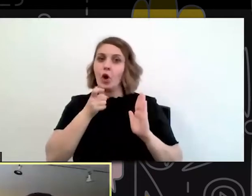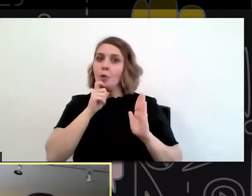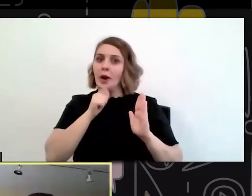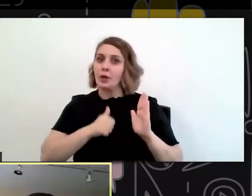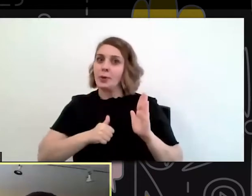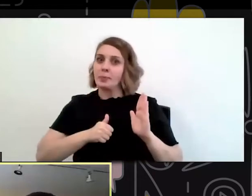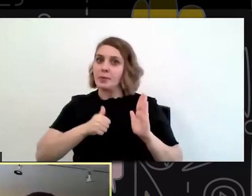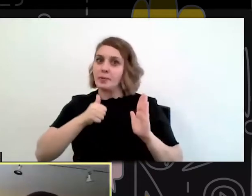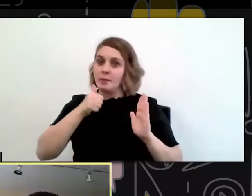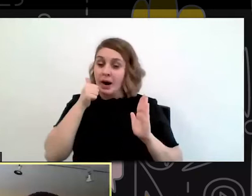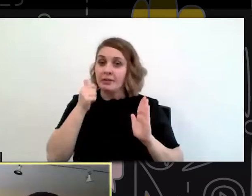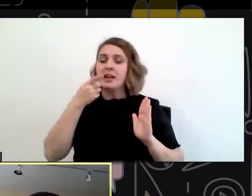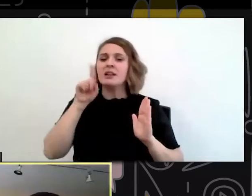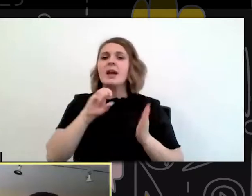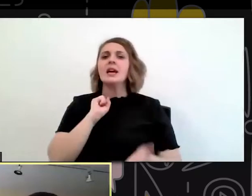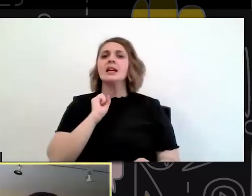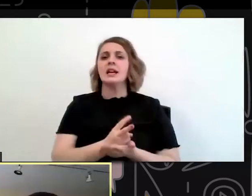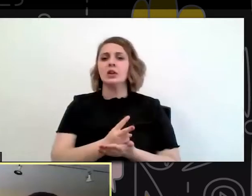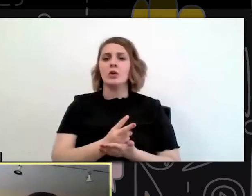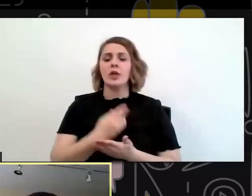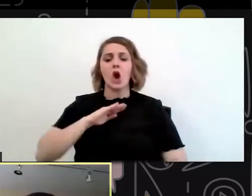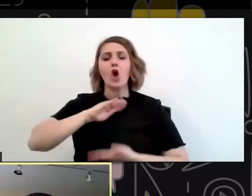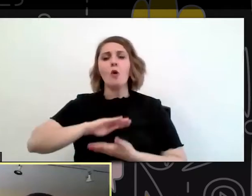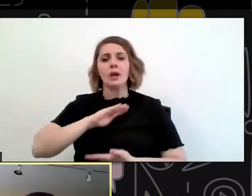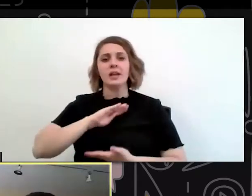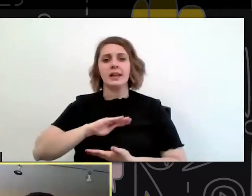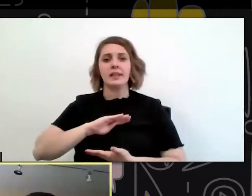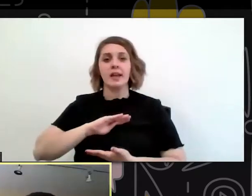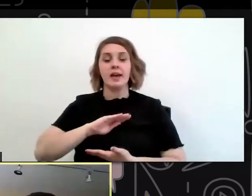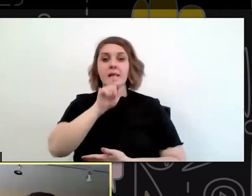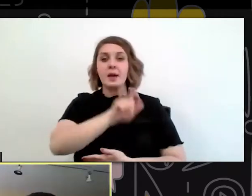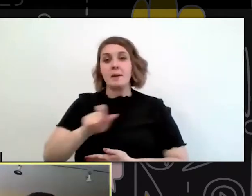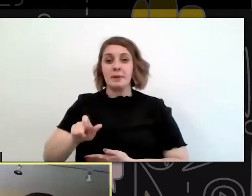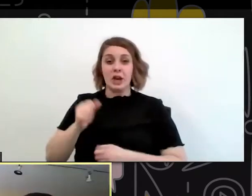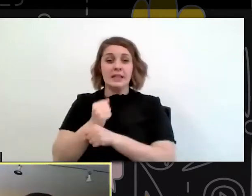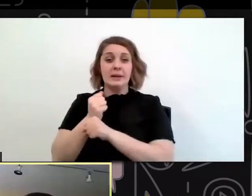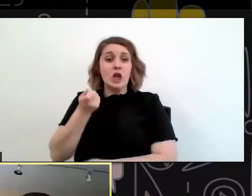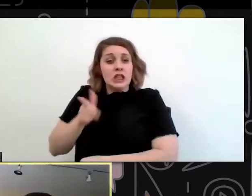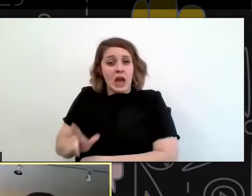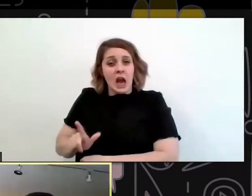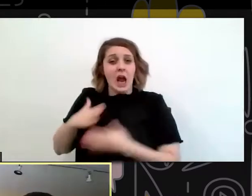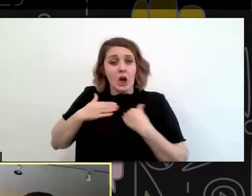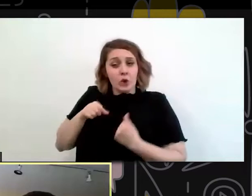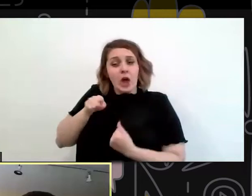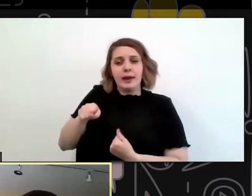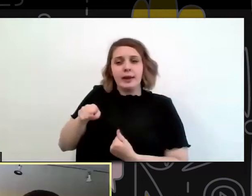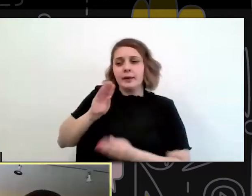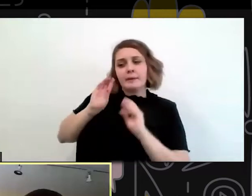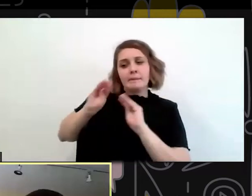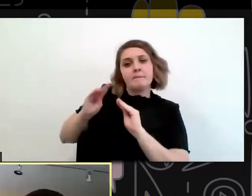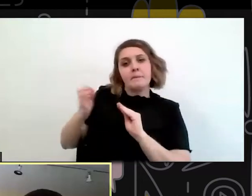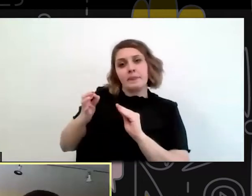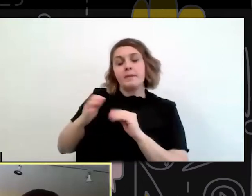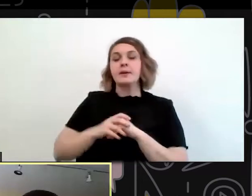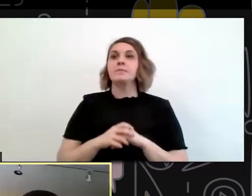reto de la capacitación y de las competencias del personal sanitario. Además de la brecha digital, o